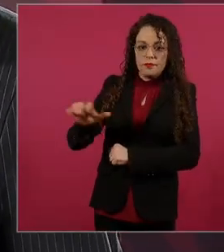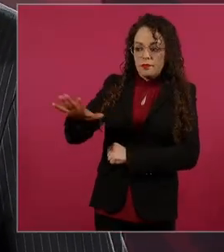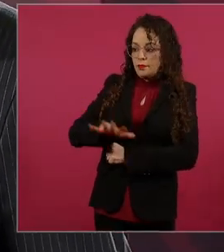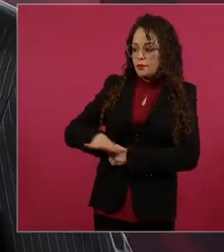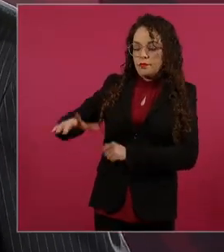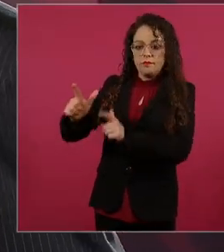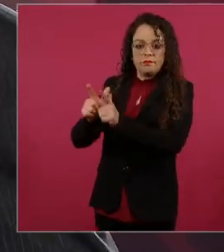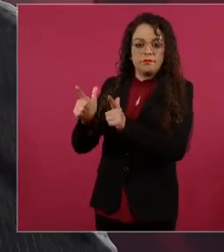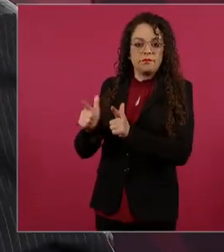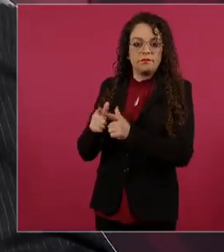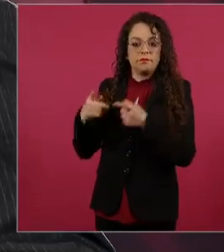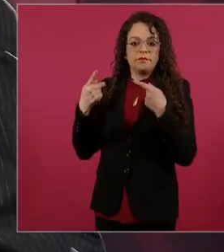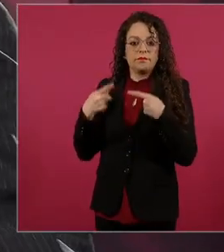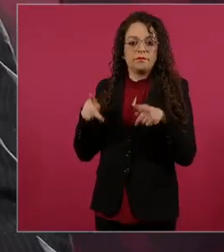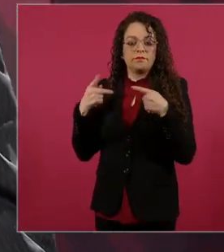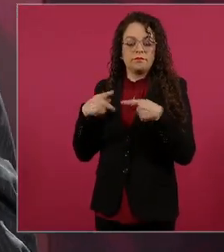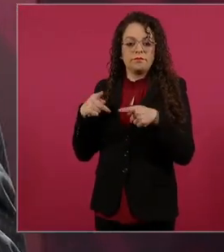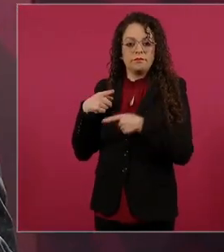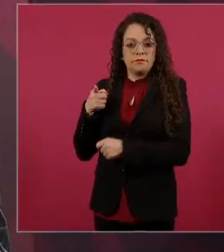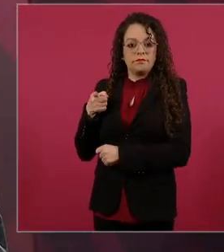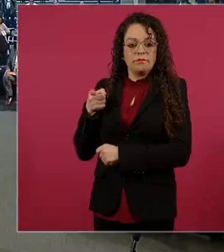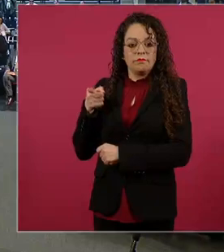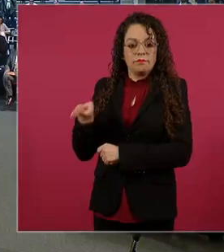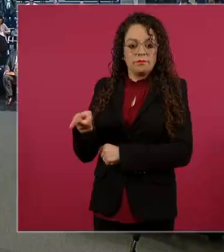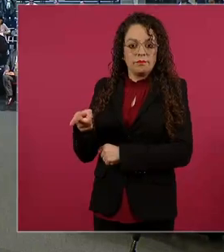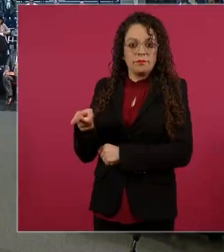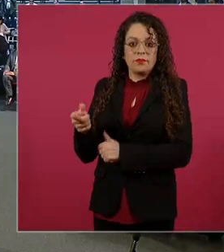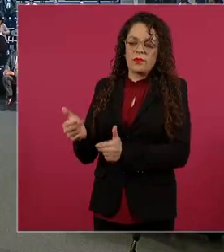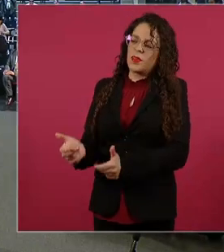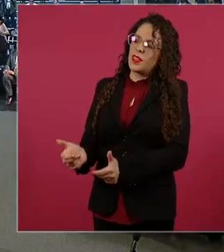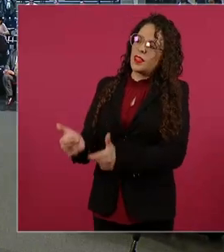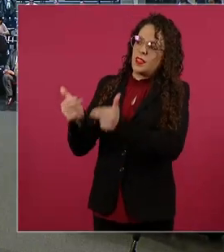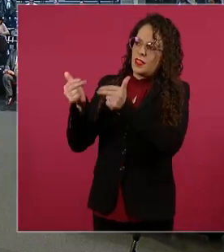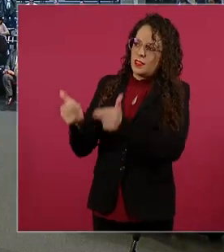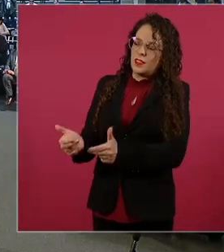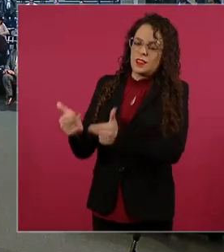que se dedicaban a hacer jugosos negocios